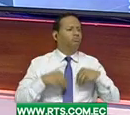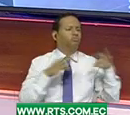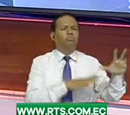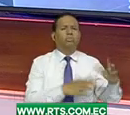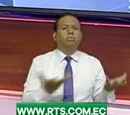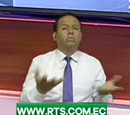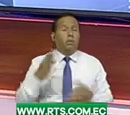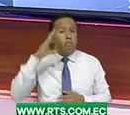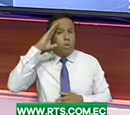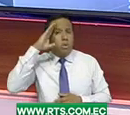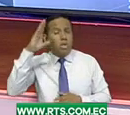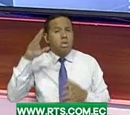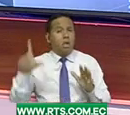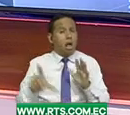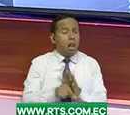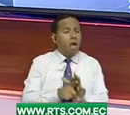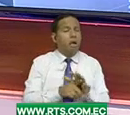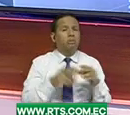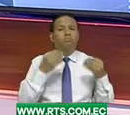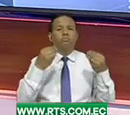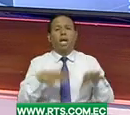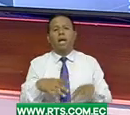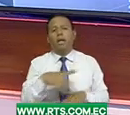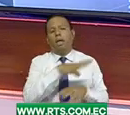su aprehensión inmediata.